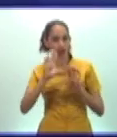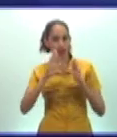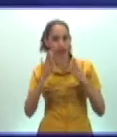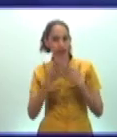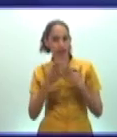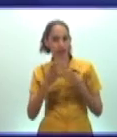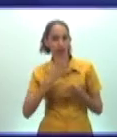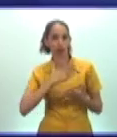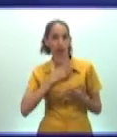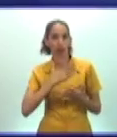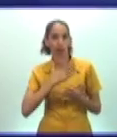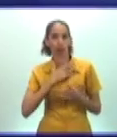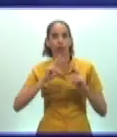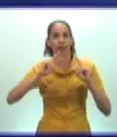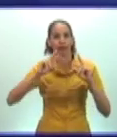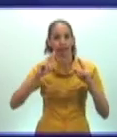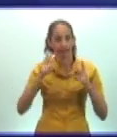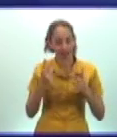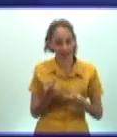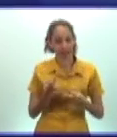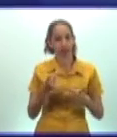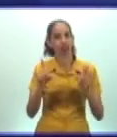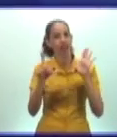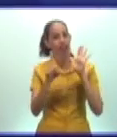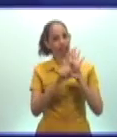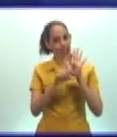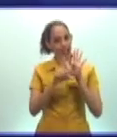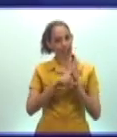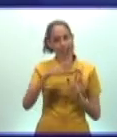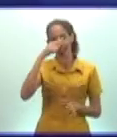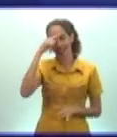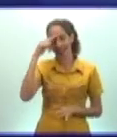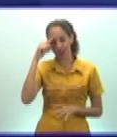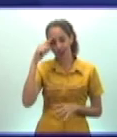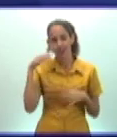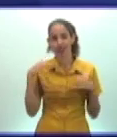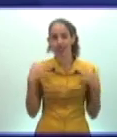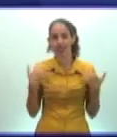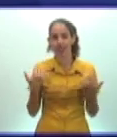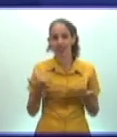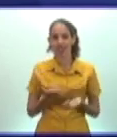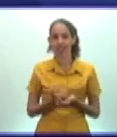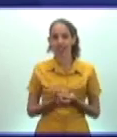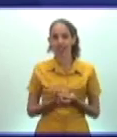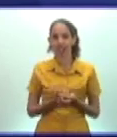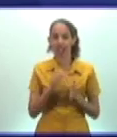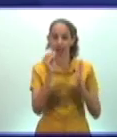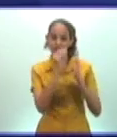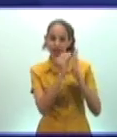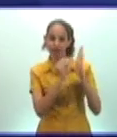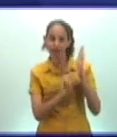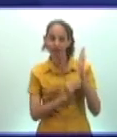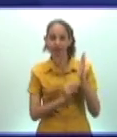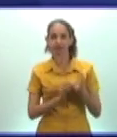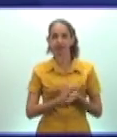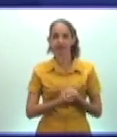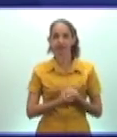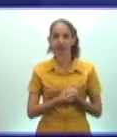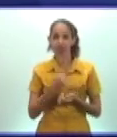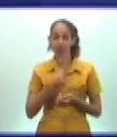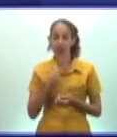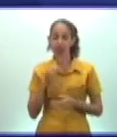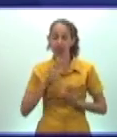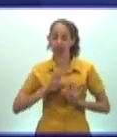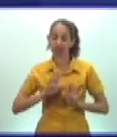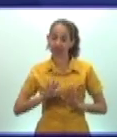de la potencia, ley de los signos y el orden de las operaciones. Espero